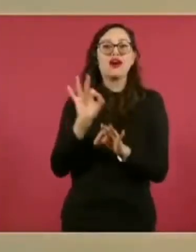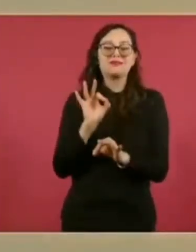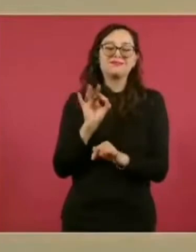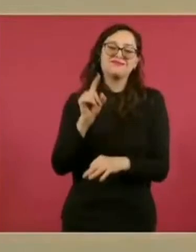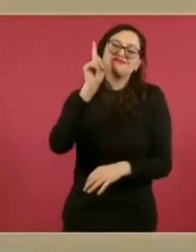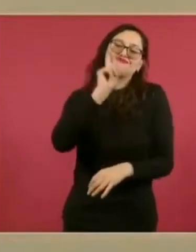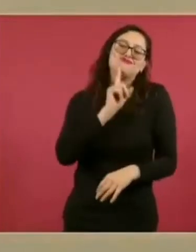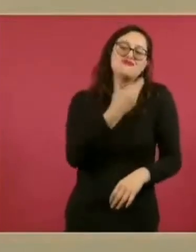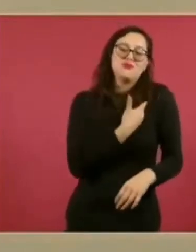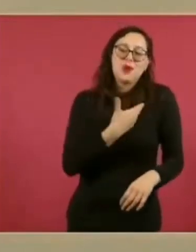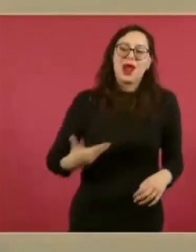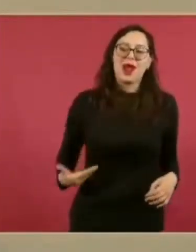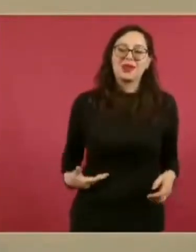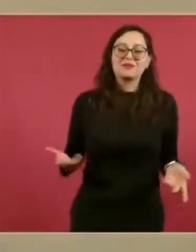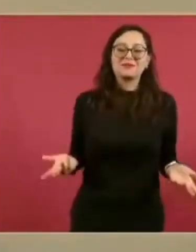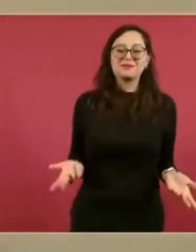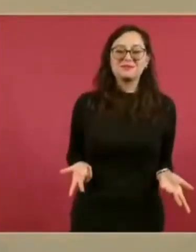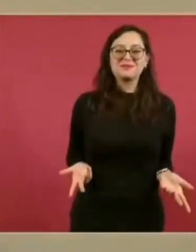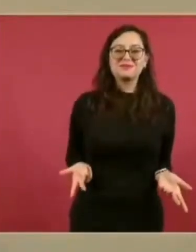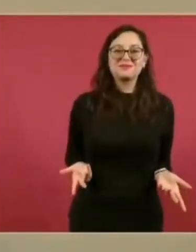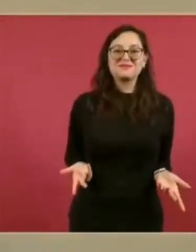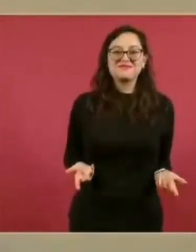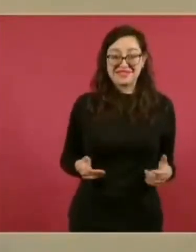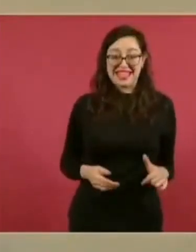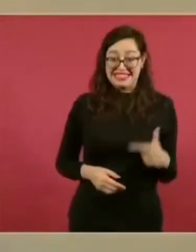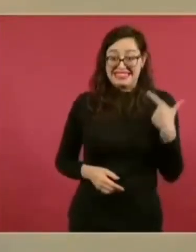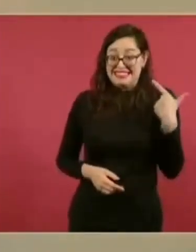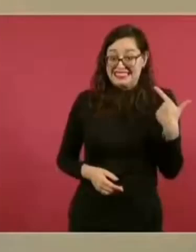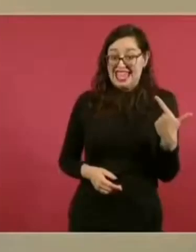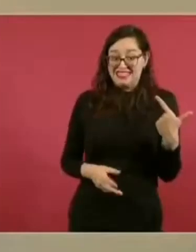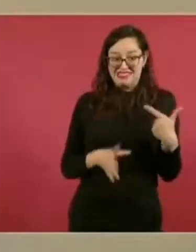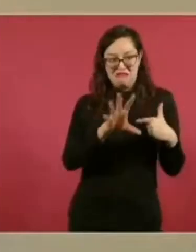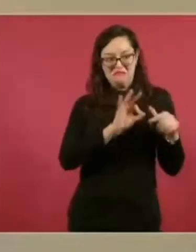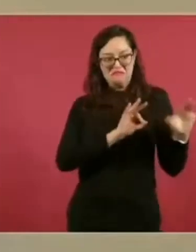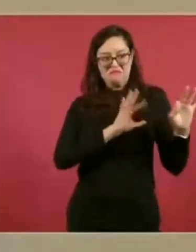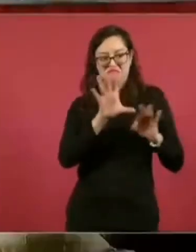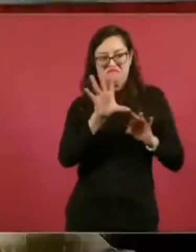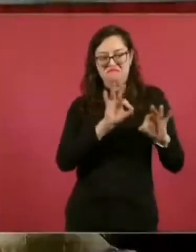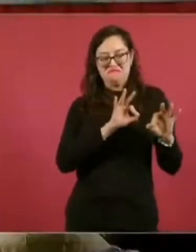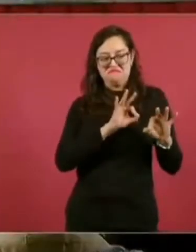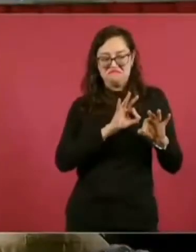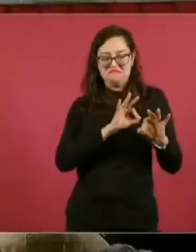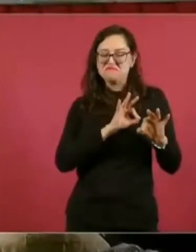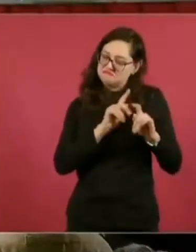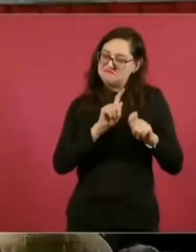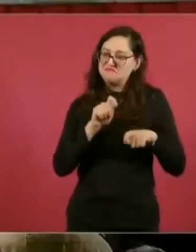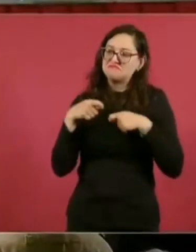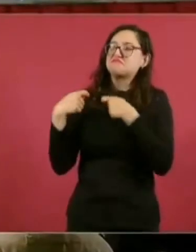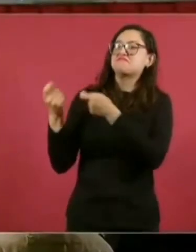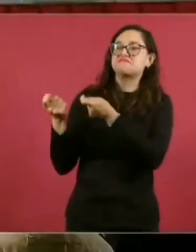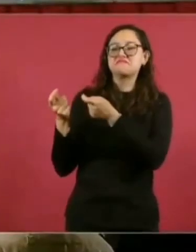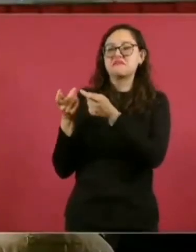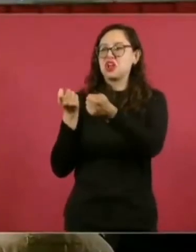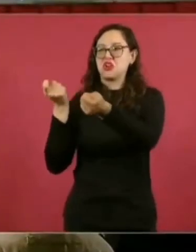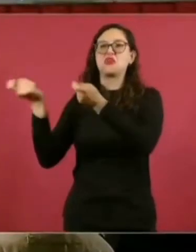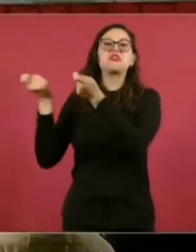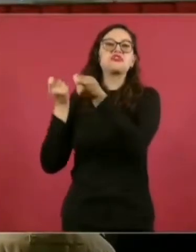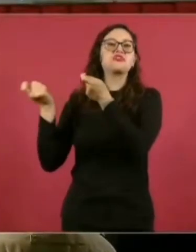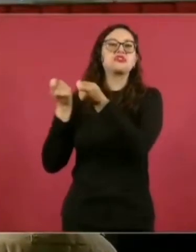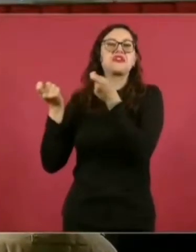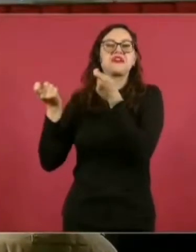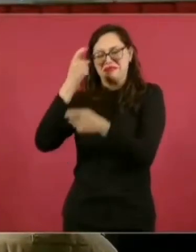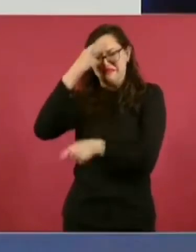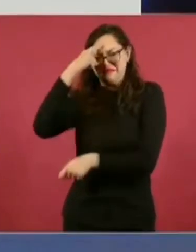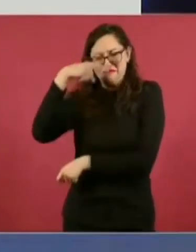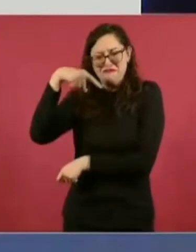11. Si la intención fuese esa, pues simplemente no se haría ninguna reforma y se quedarían